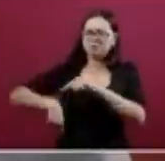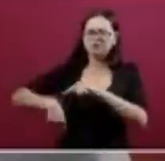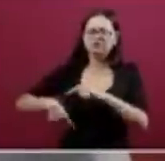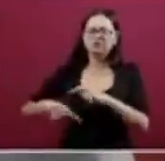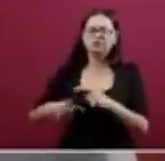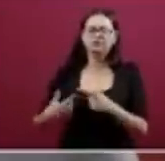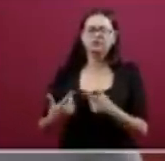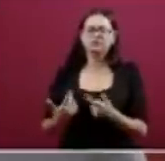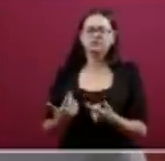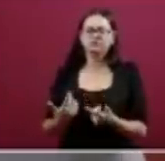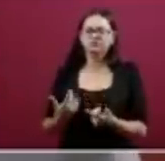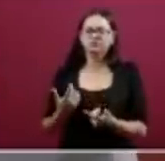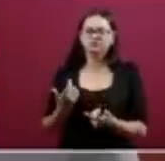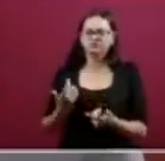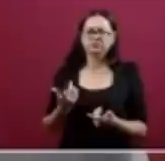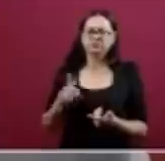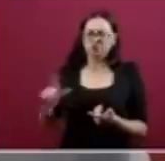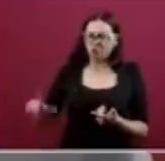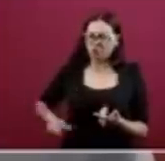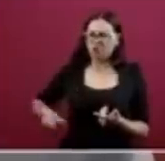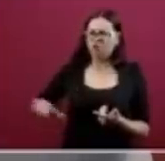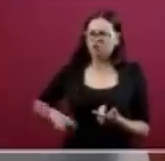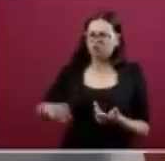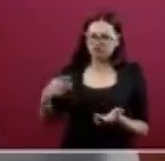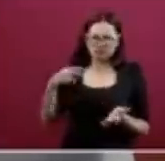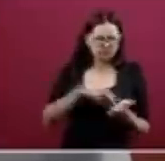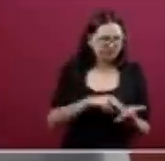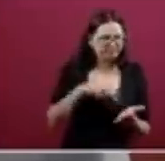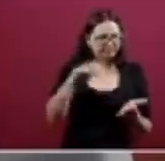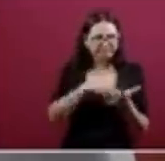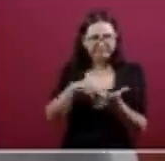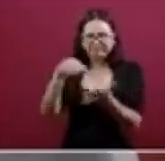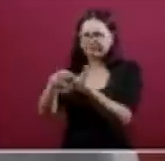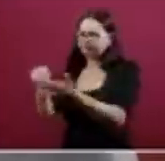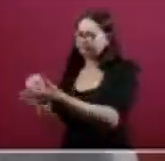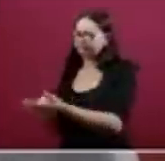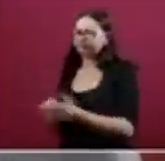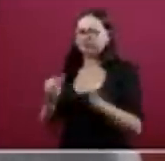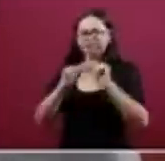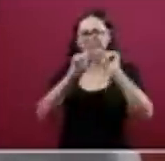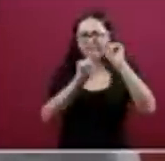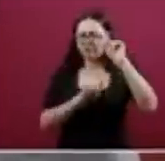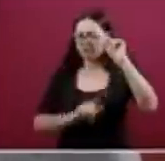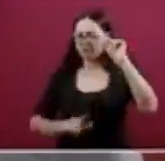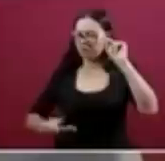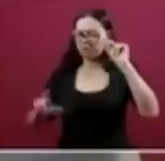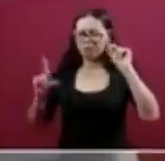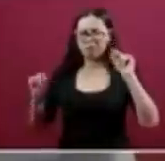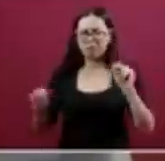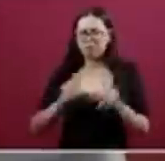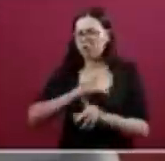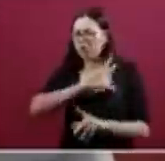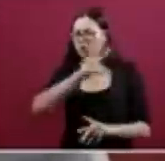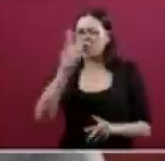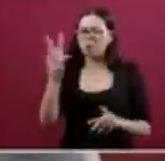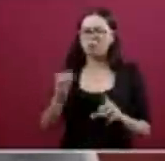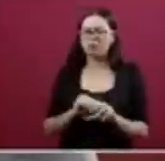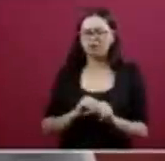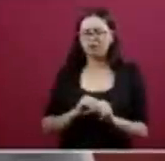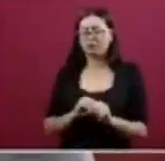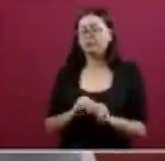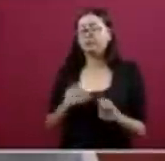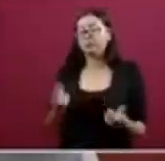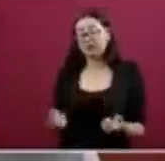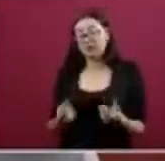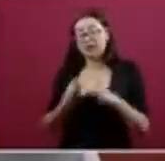va a haber presencia del Estado en todo el país. Para la operación de la Guardia sí